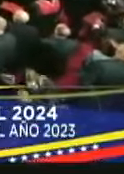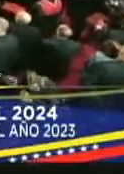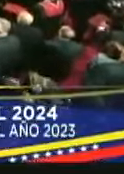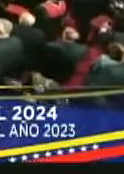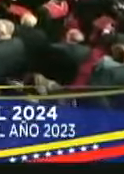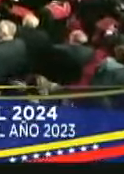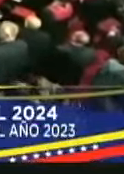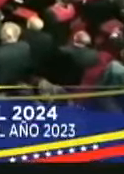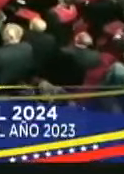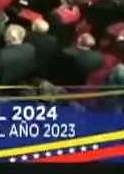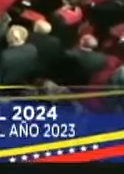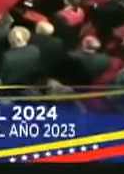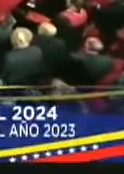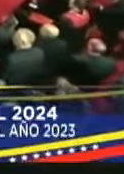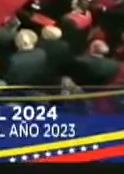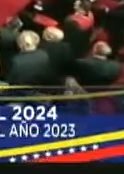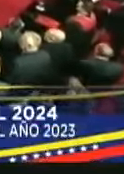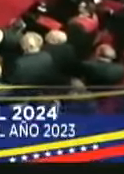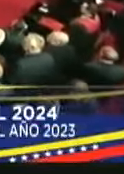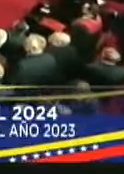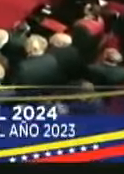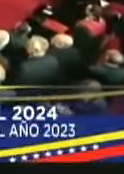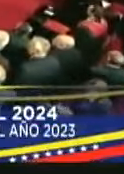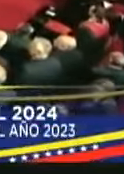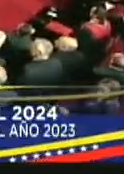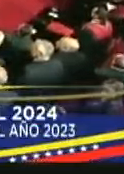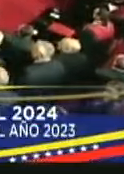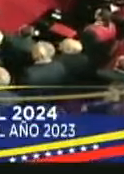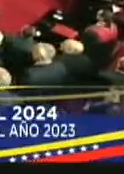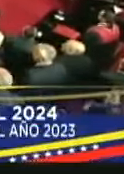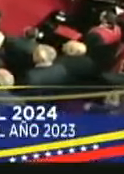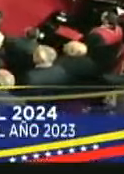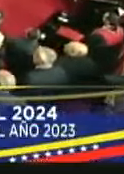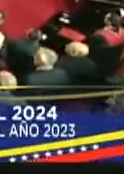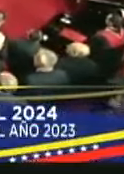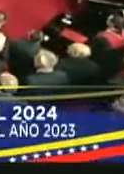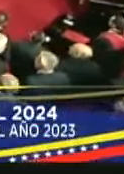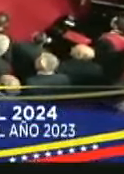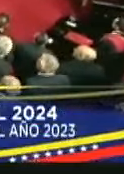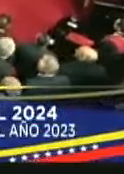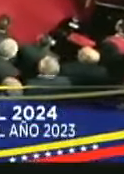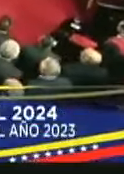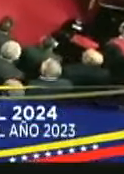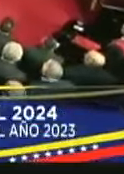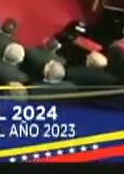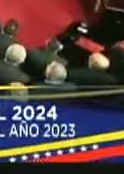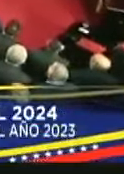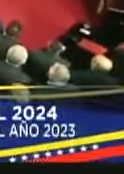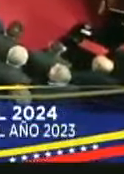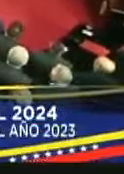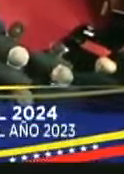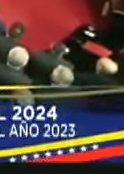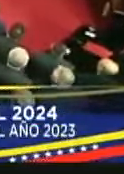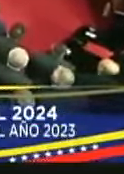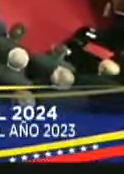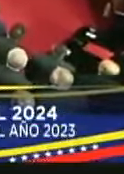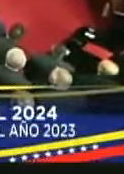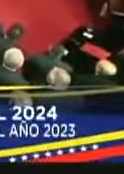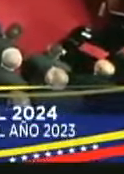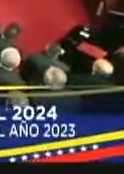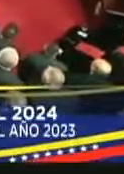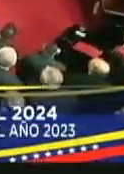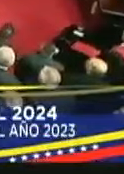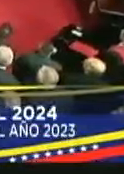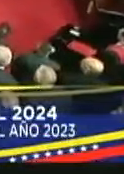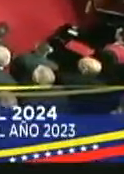Rodríguez, quien agradecía al presidente Nicolás Maduro Moros por participar en este evento tan trascendental para el Poder Judicial.